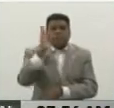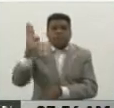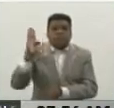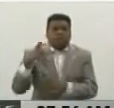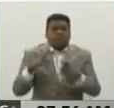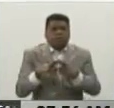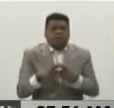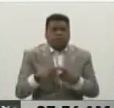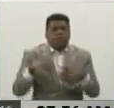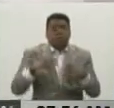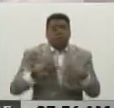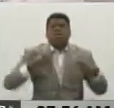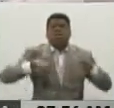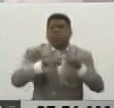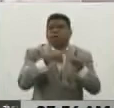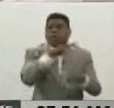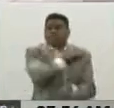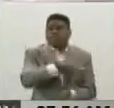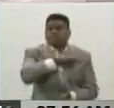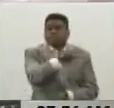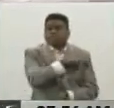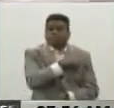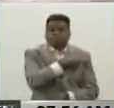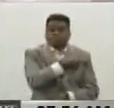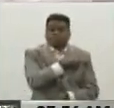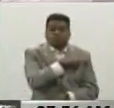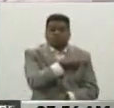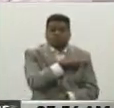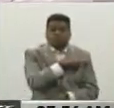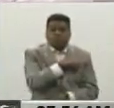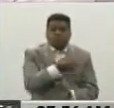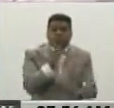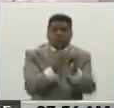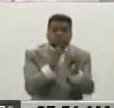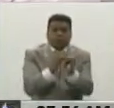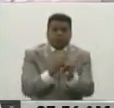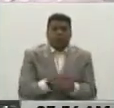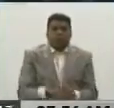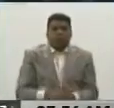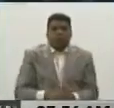convertirlo en un Robinson digital. Bueno, propuestas y preguntas. Las principales interrogantes, ¿dónde acudir?